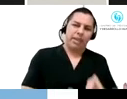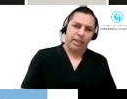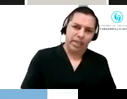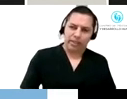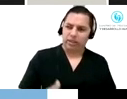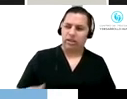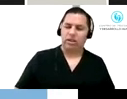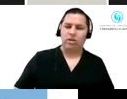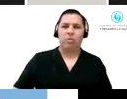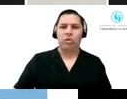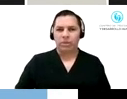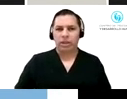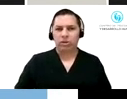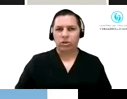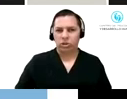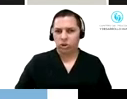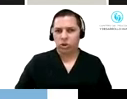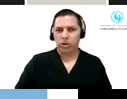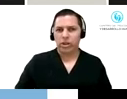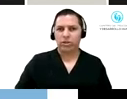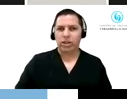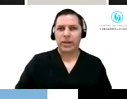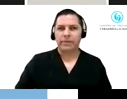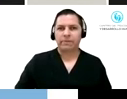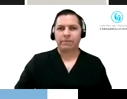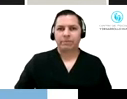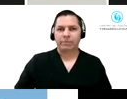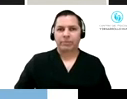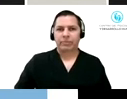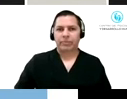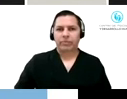de aprender comportamientos no violentos también.